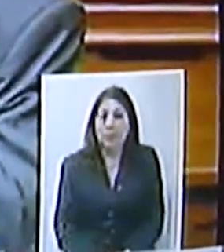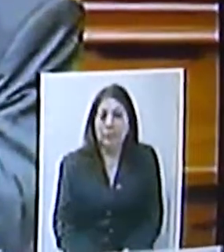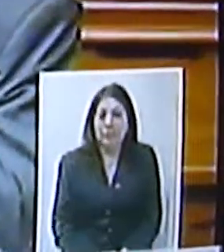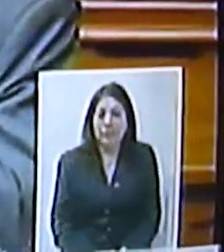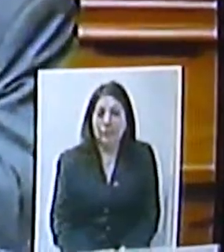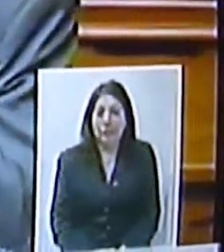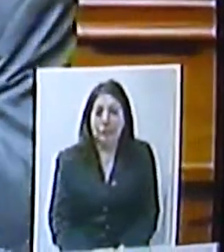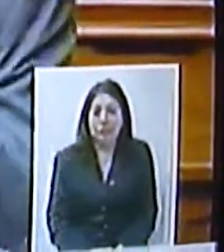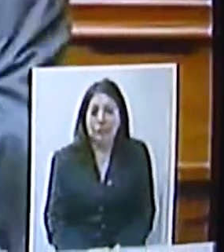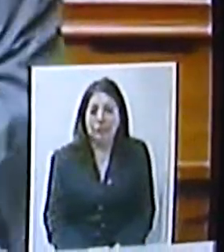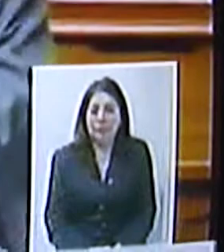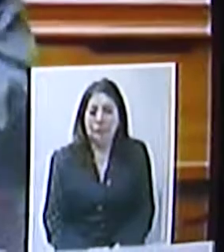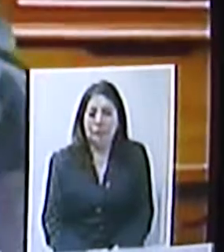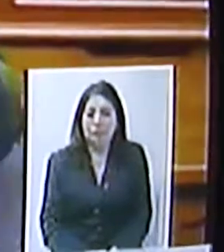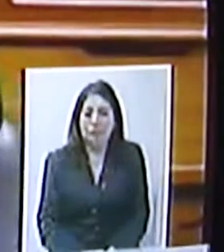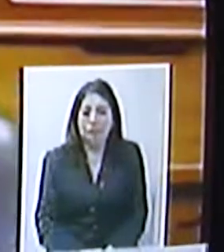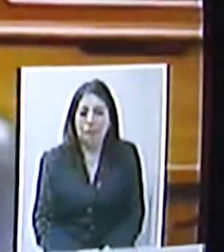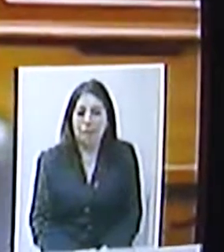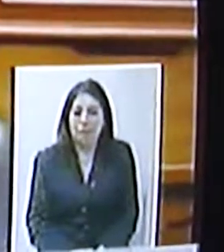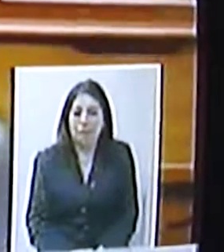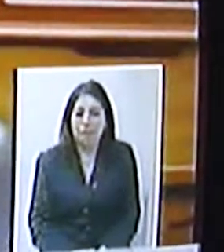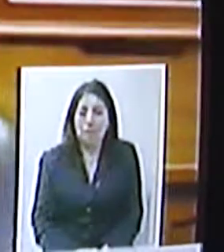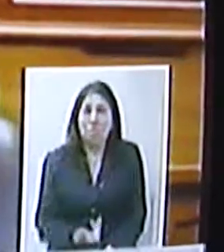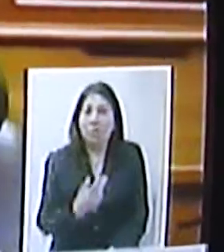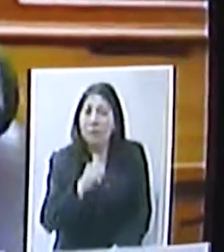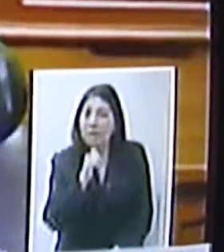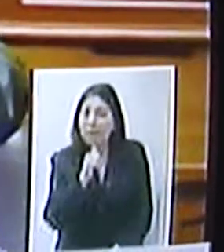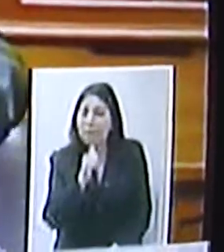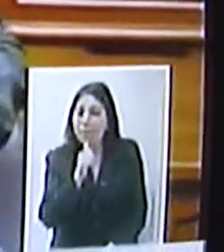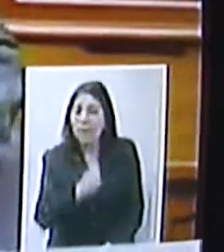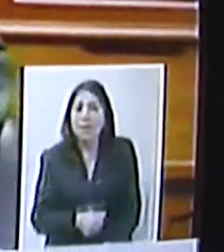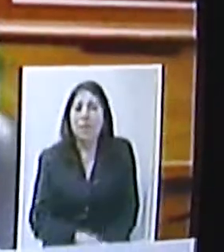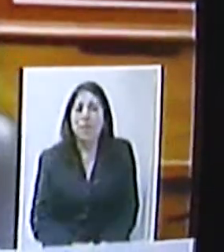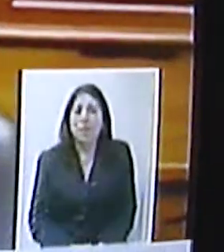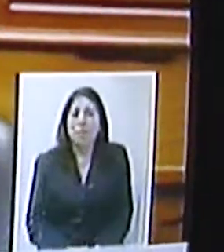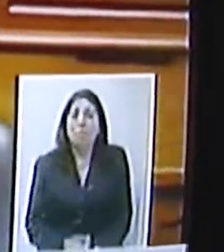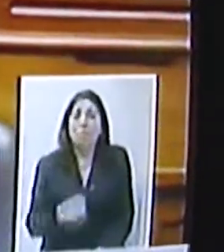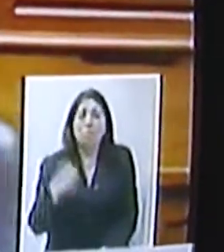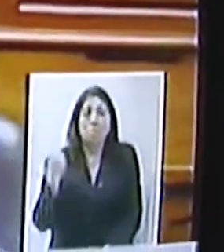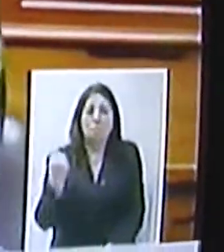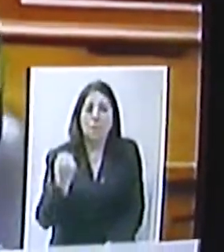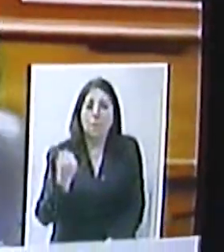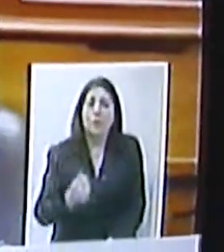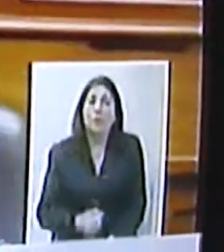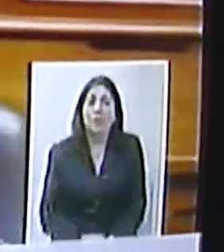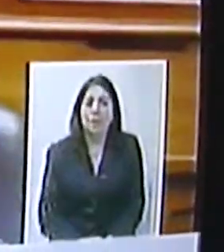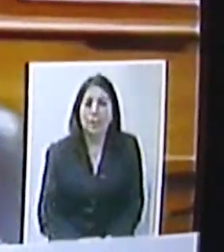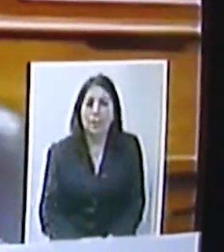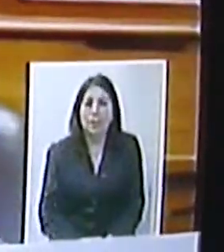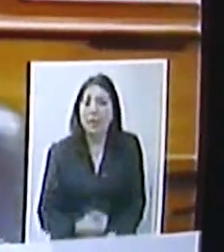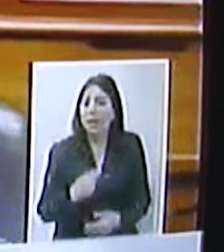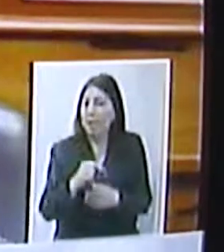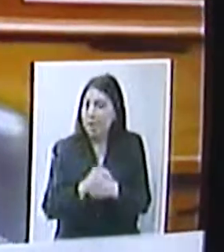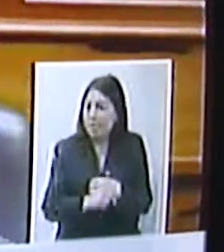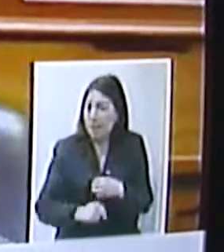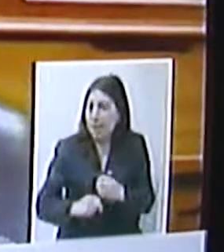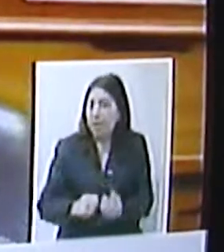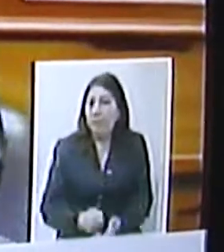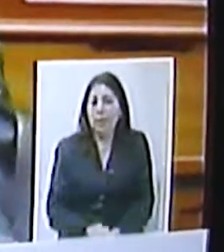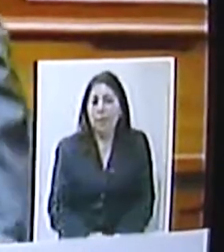entonces, por la ausencia de políticas